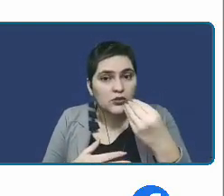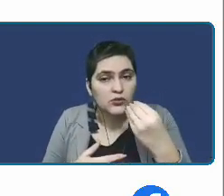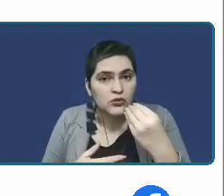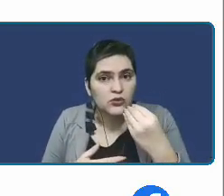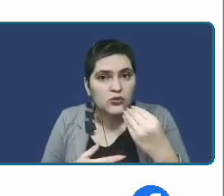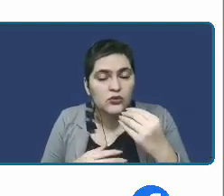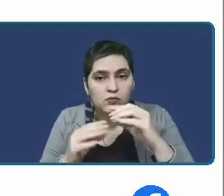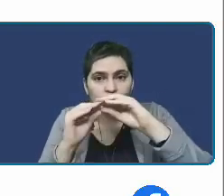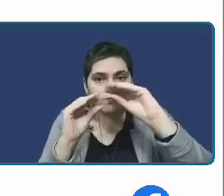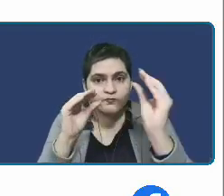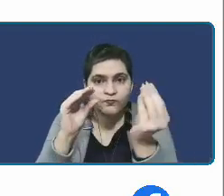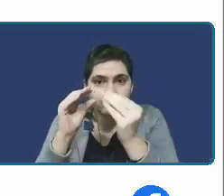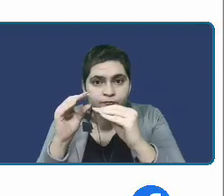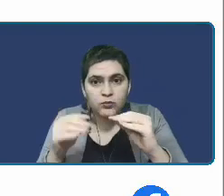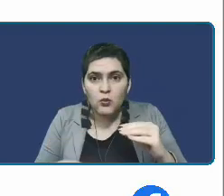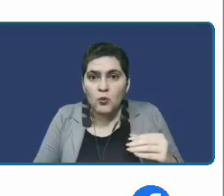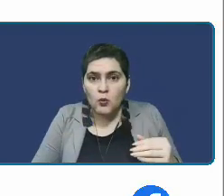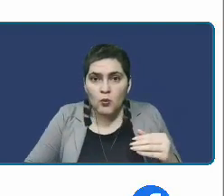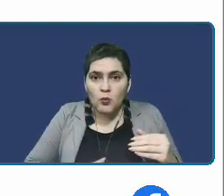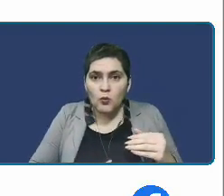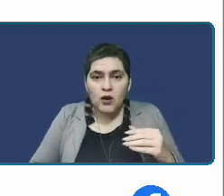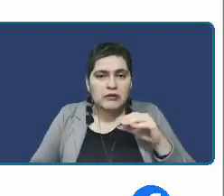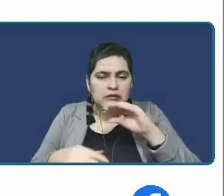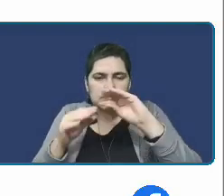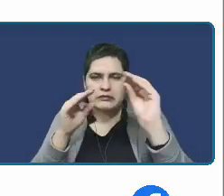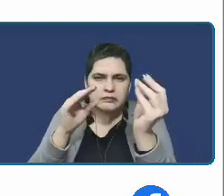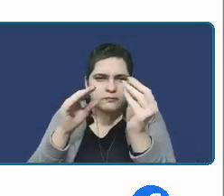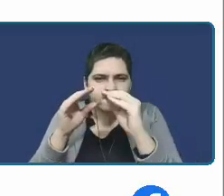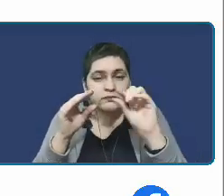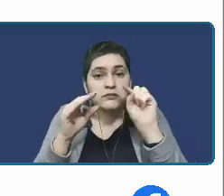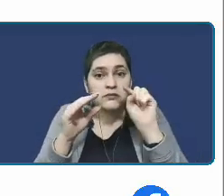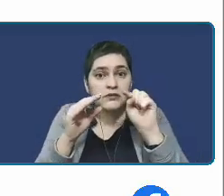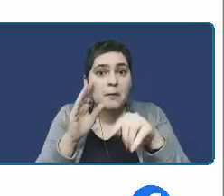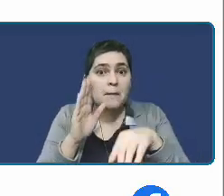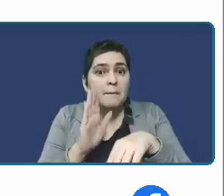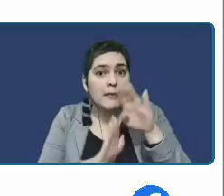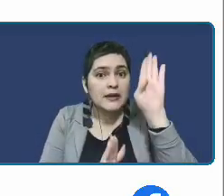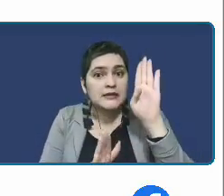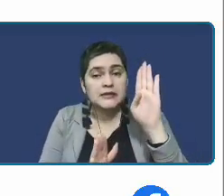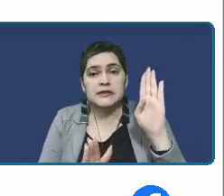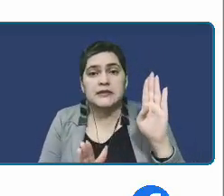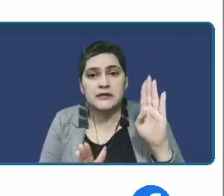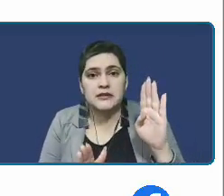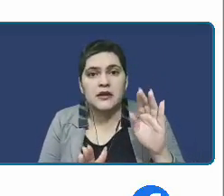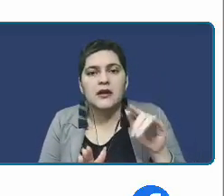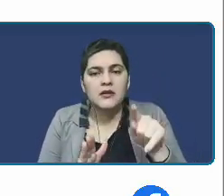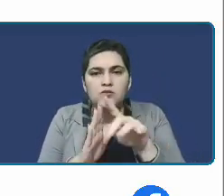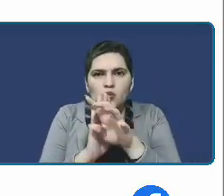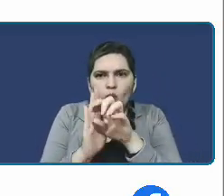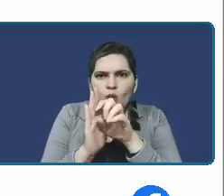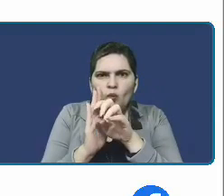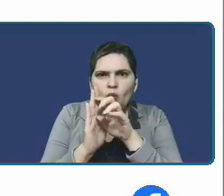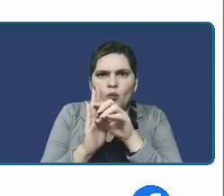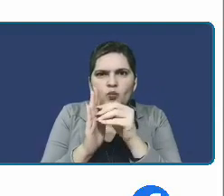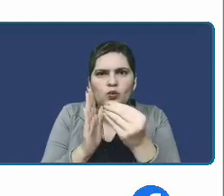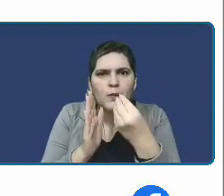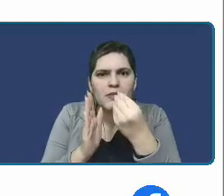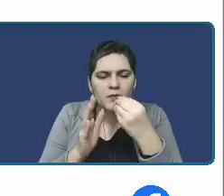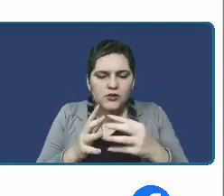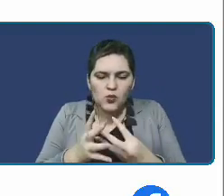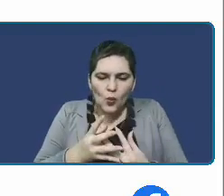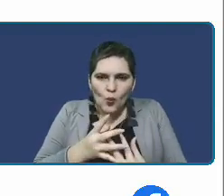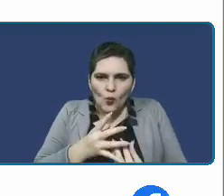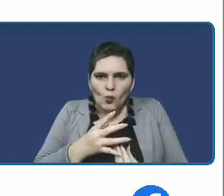el estómago, el intestino lo que más nos va a facilitar esta entrega de nutrientes que lleguen adecuadamente, y para eso